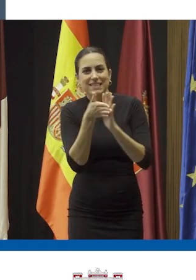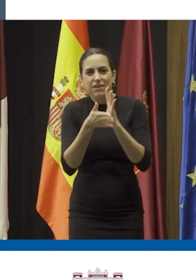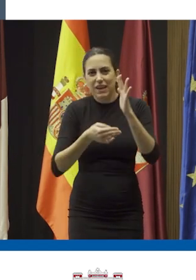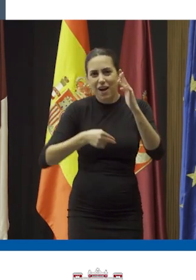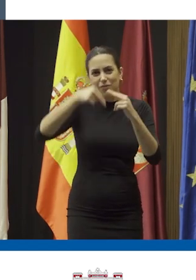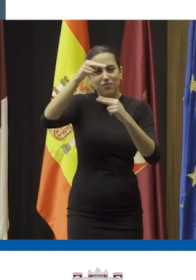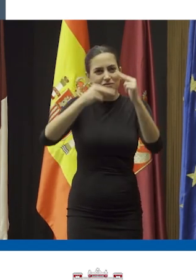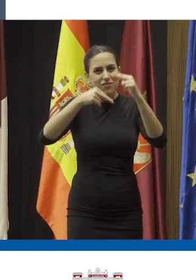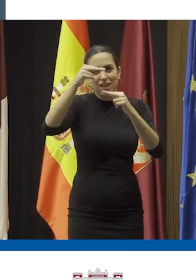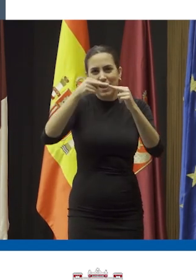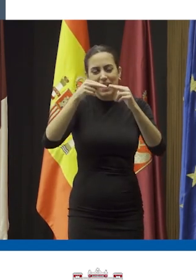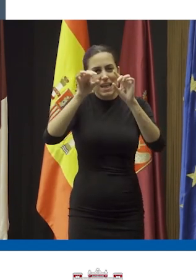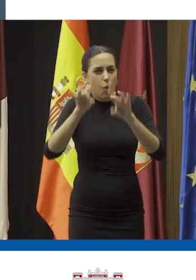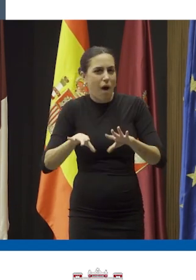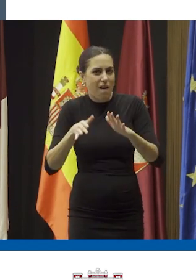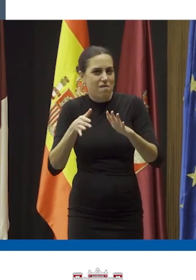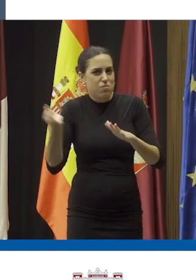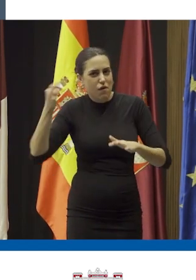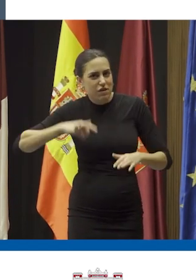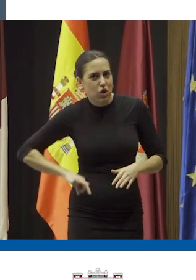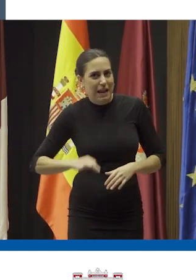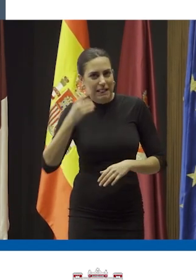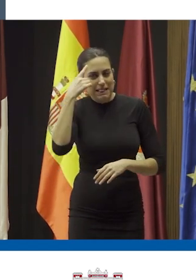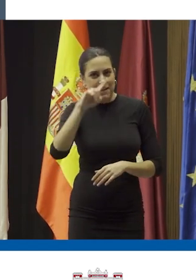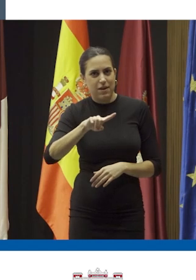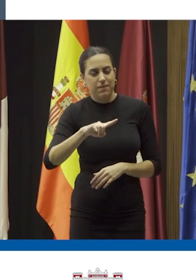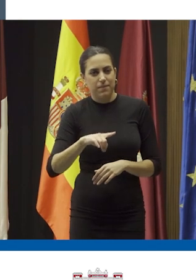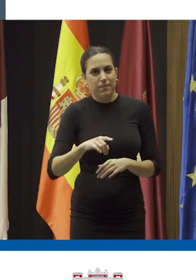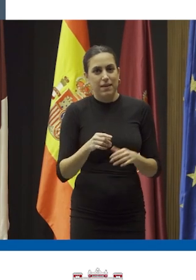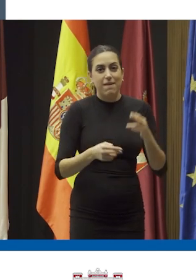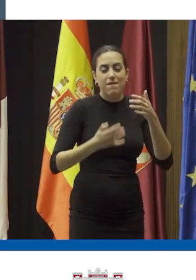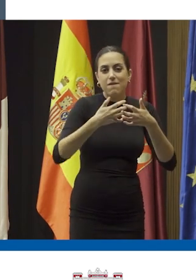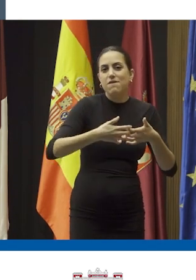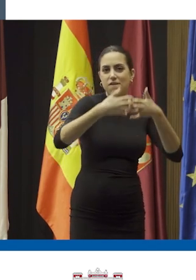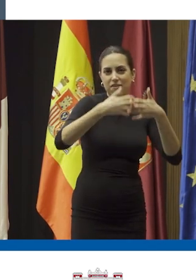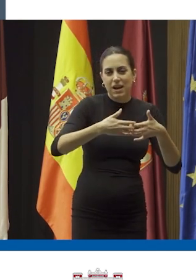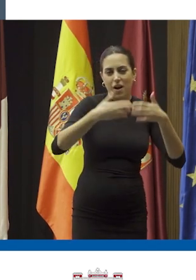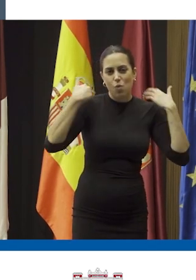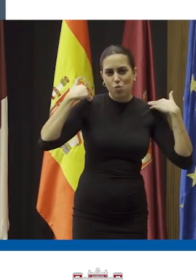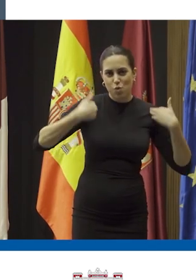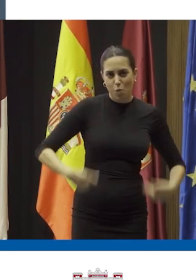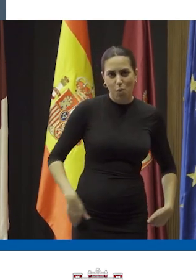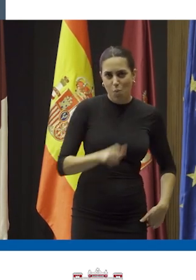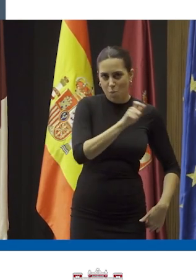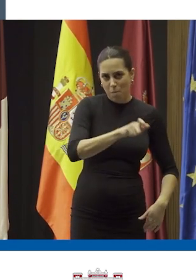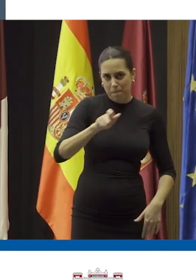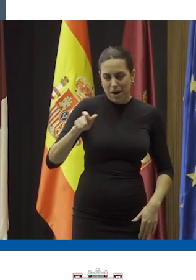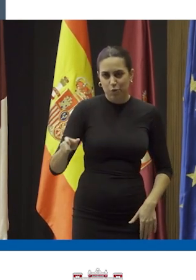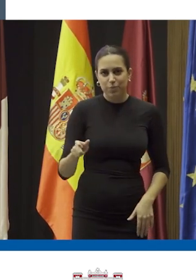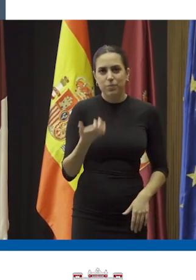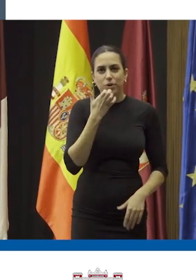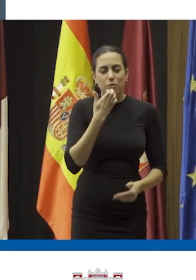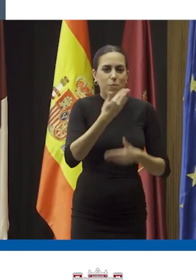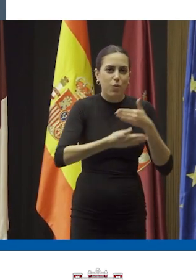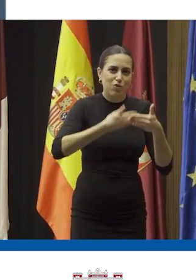de albañilería. Bueno, pues se llama la fábrica del cuerpo humano. Describe tan sumamente bien los